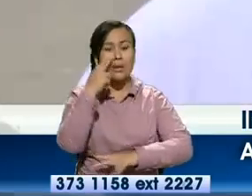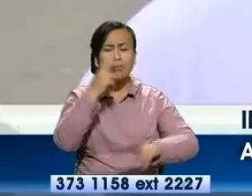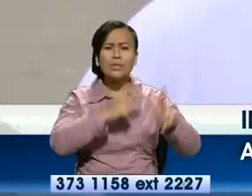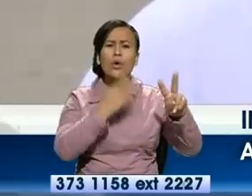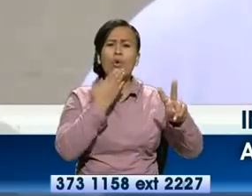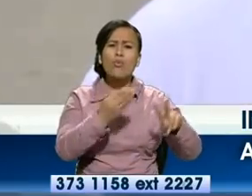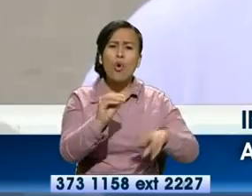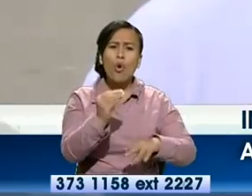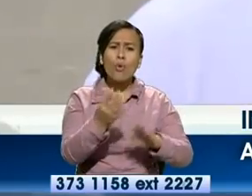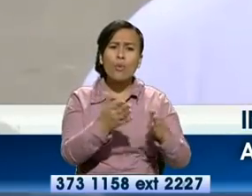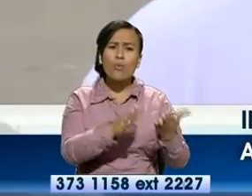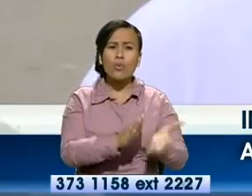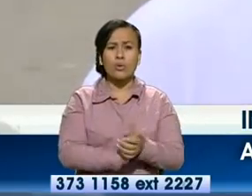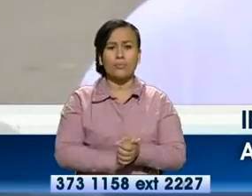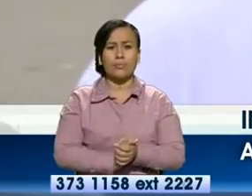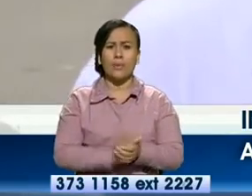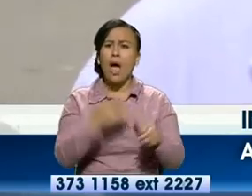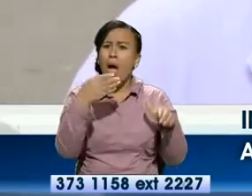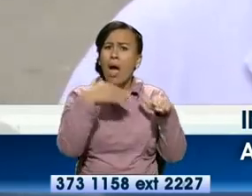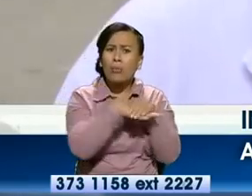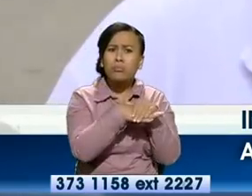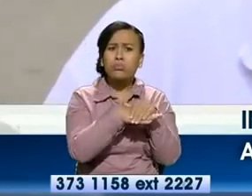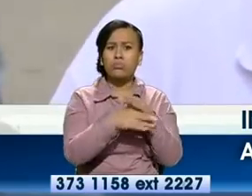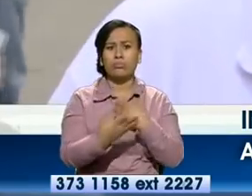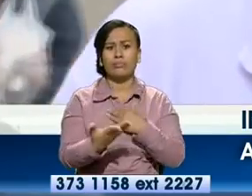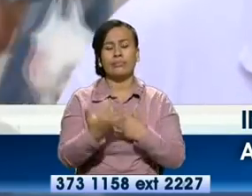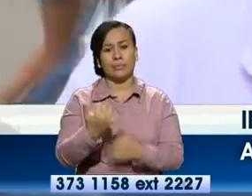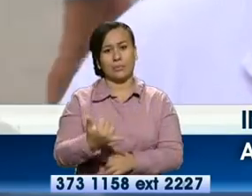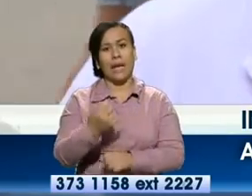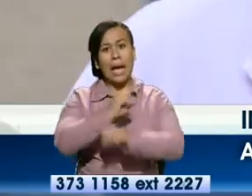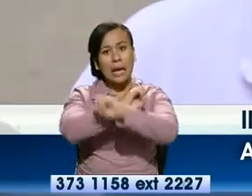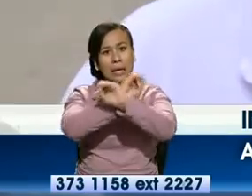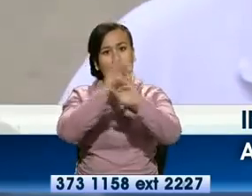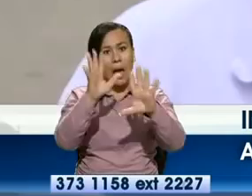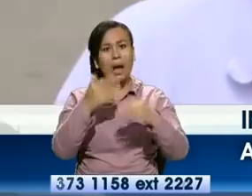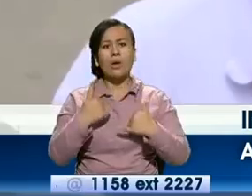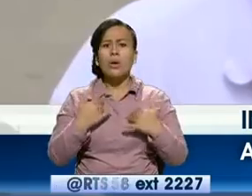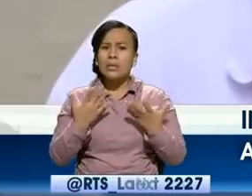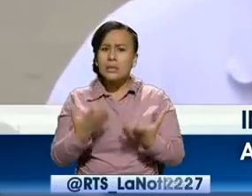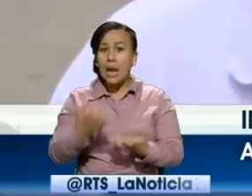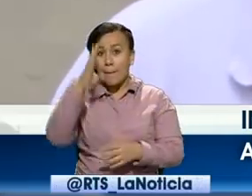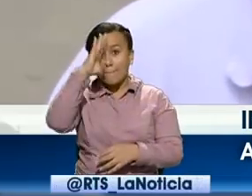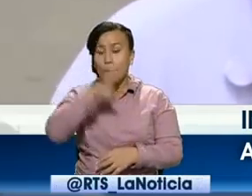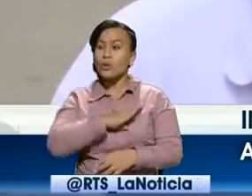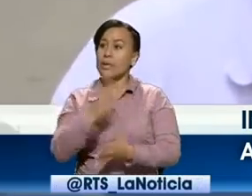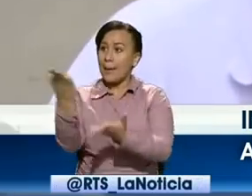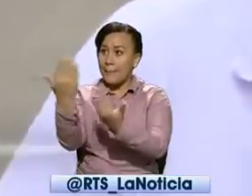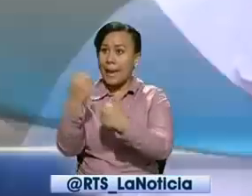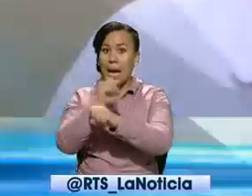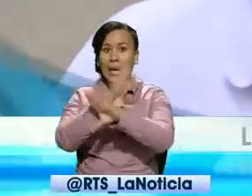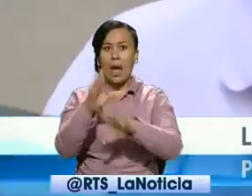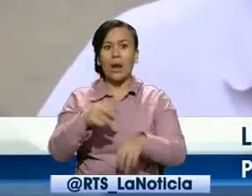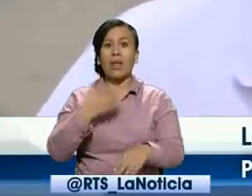caso. Y solicitamos a las autoridades competentes que por favor aclaren urgentemente este tema para que no sigan dañando la